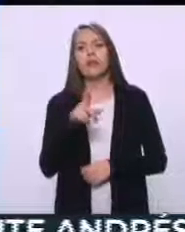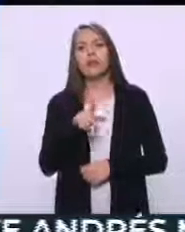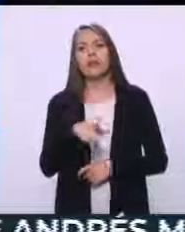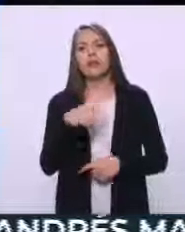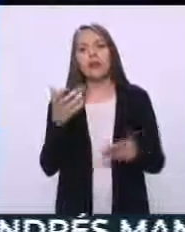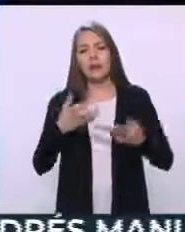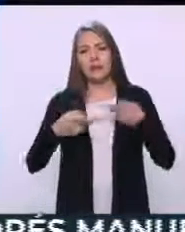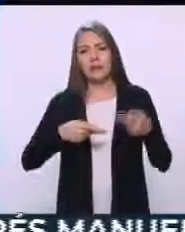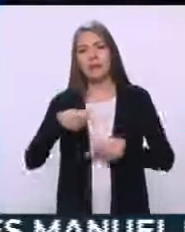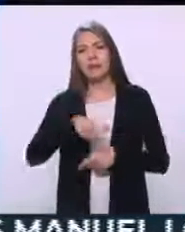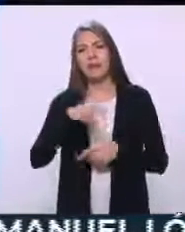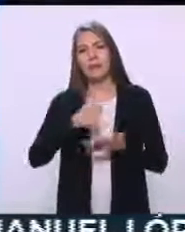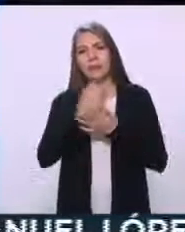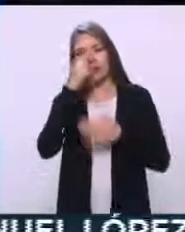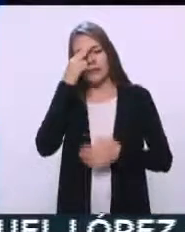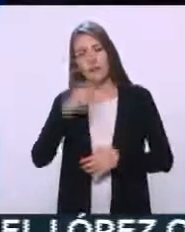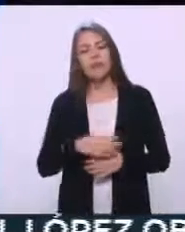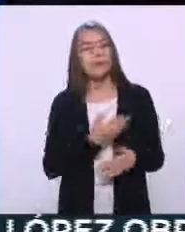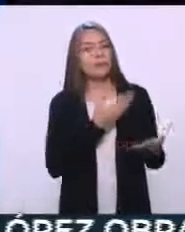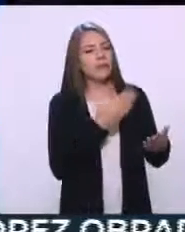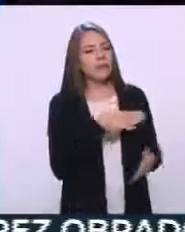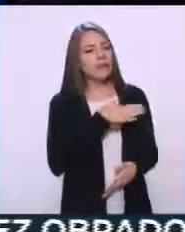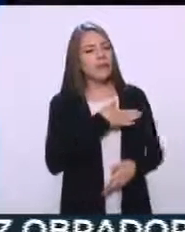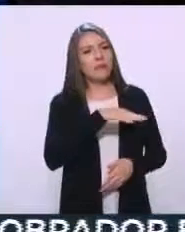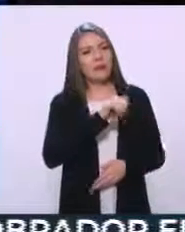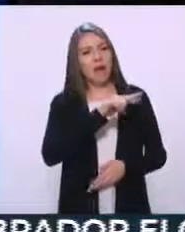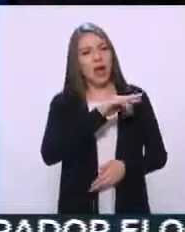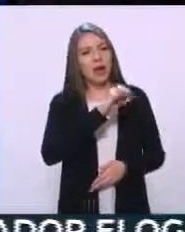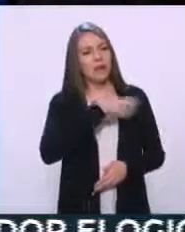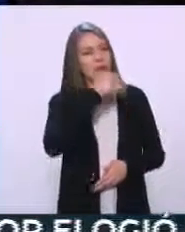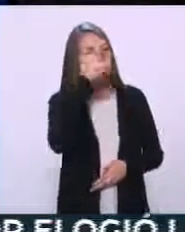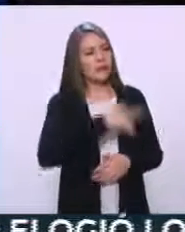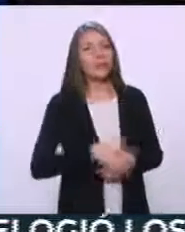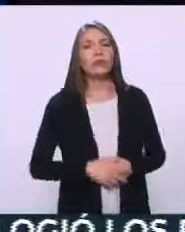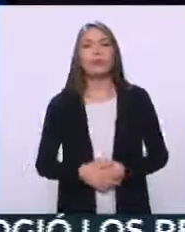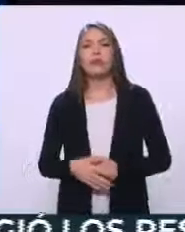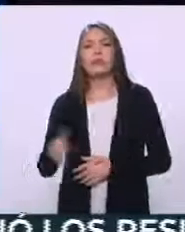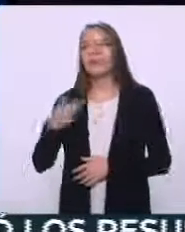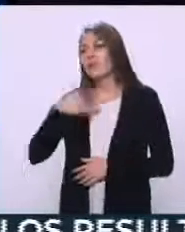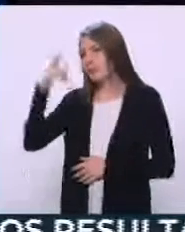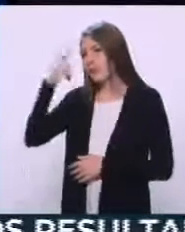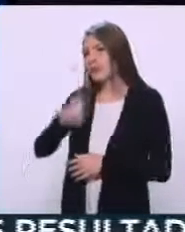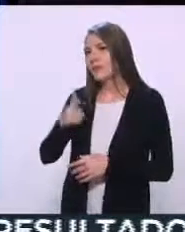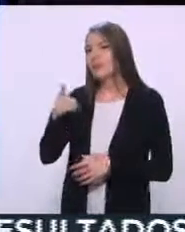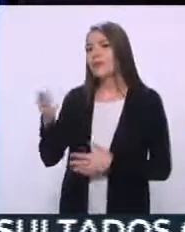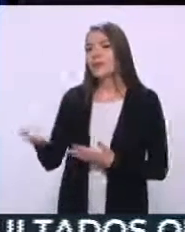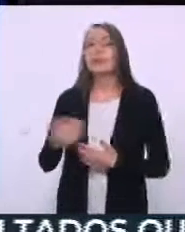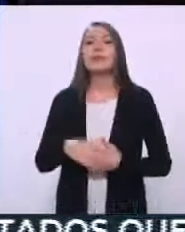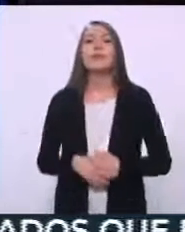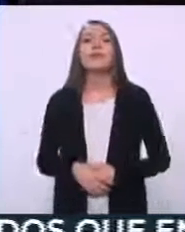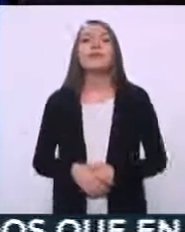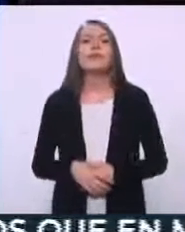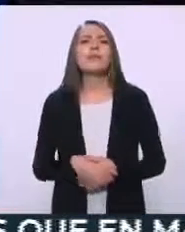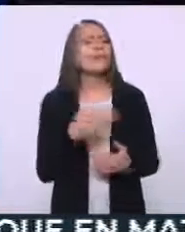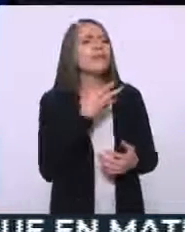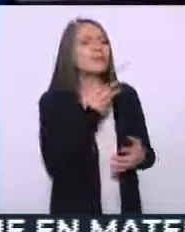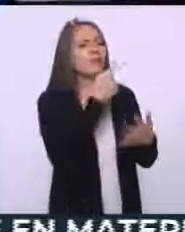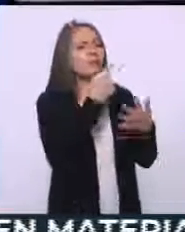Buenas noches, Mariano. Muy buenas noches, Azul. Muy buenas noches, Juan. Buenas noches. Pues hay una serie de medidas, Mariano, que ya